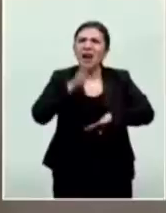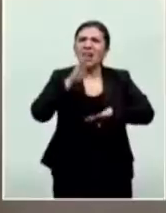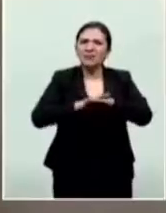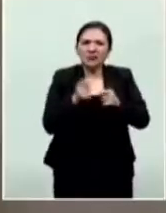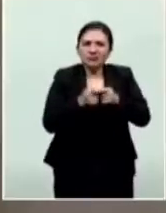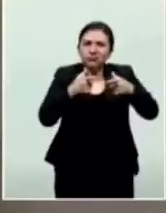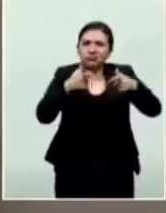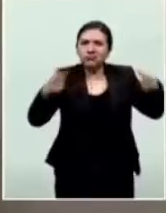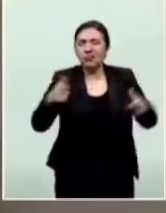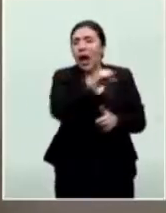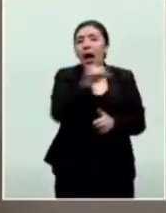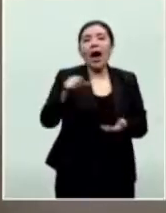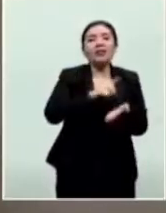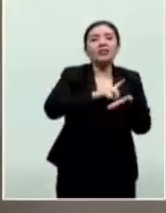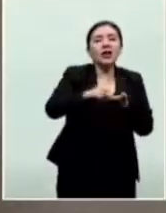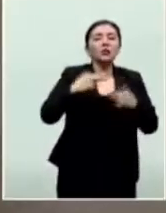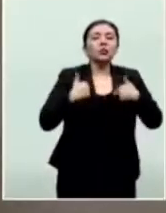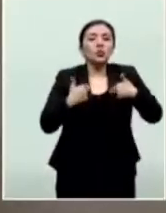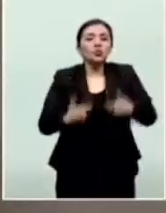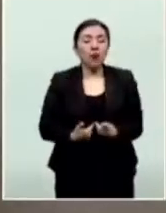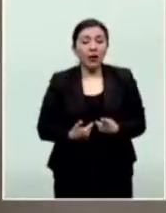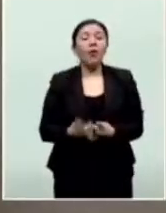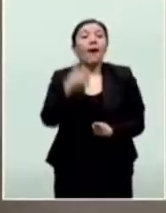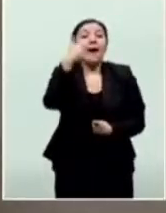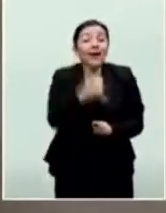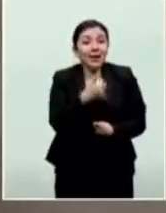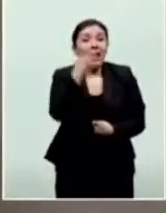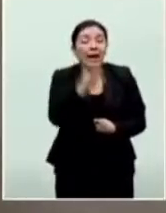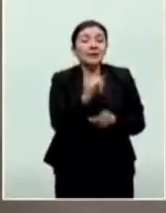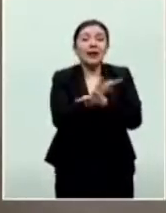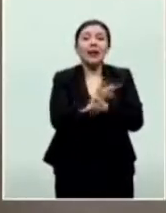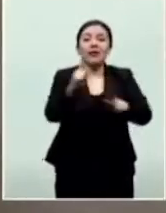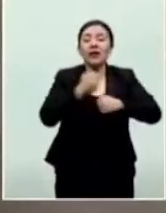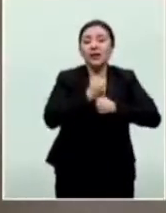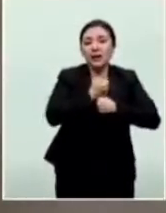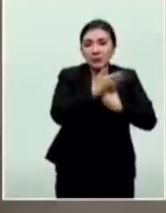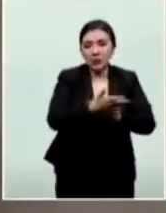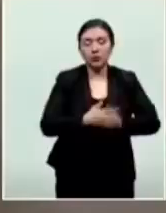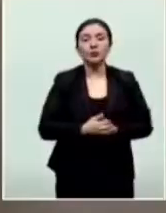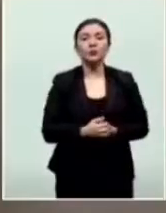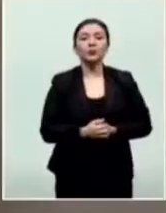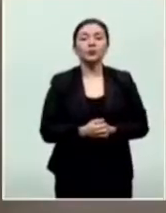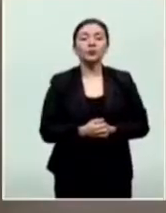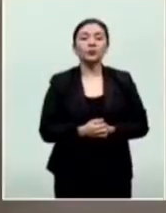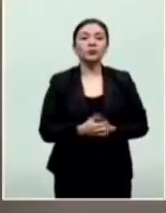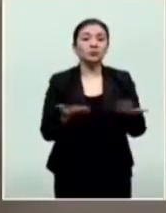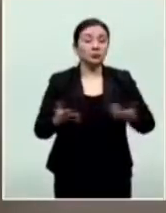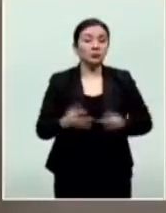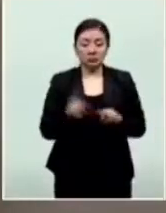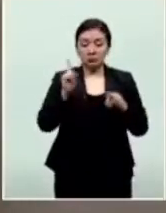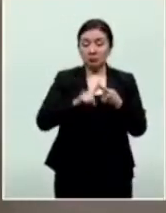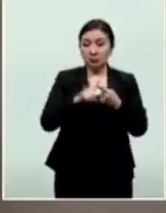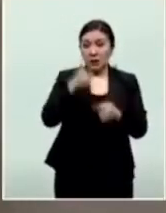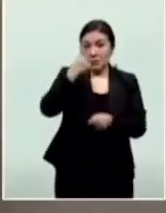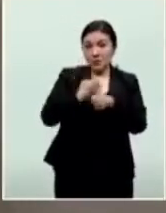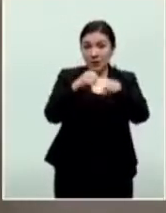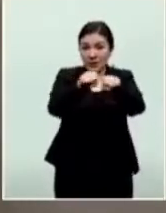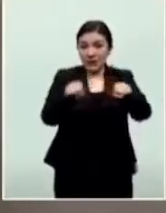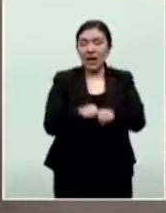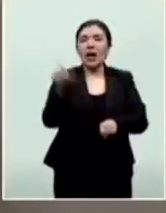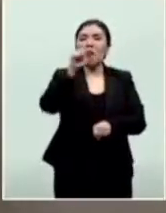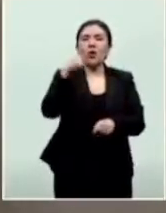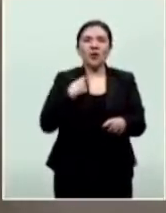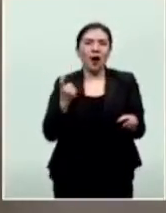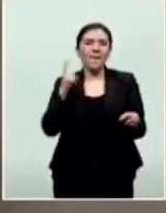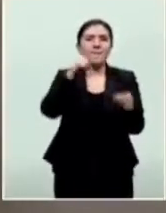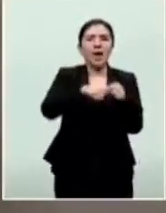los derechos humanos y particularmente la libertad de expresión. Y tanto en la primera sala, cuando la integraba, como